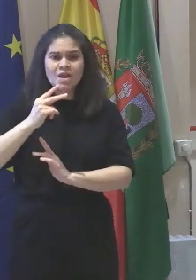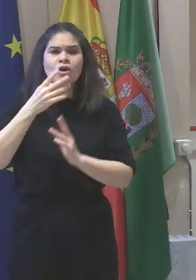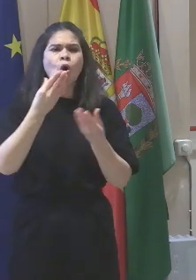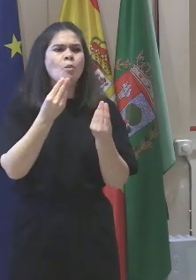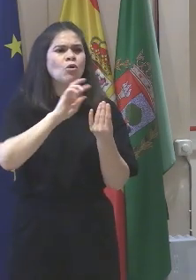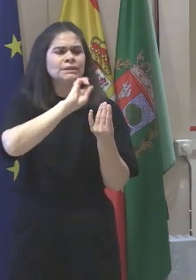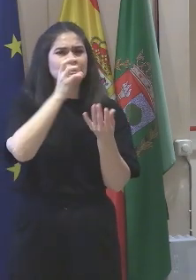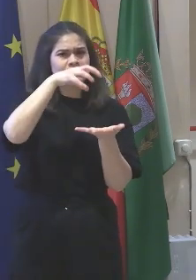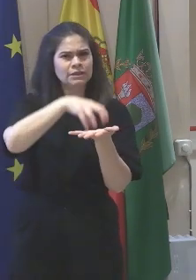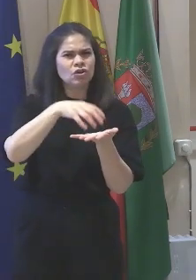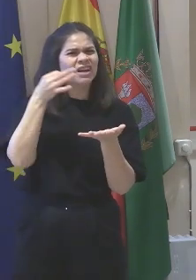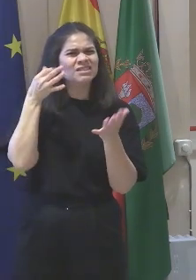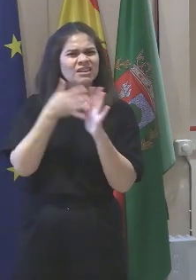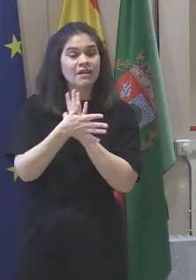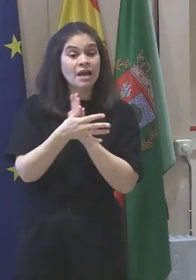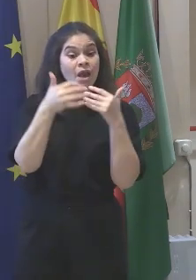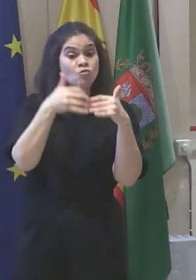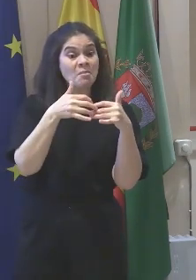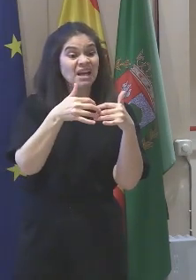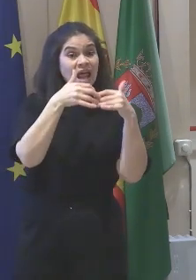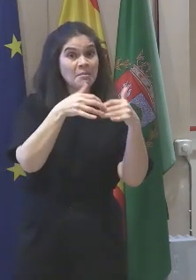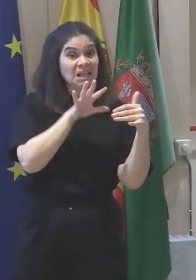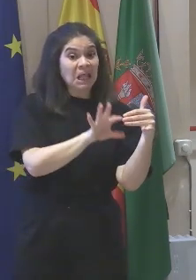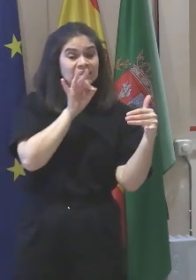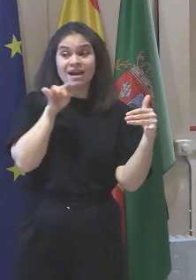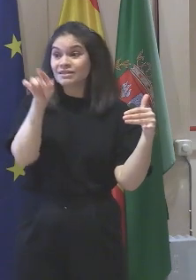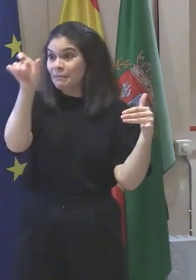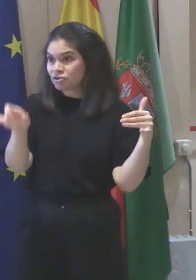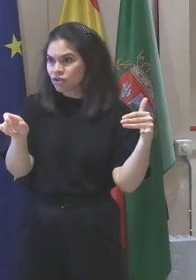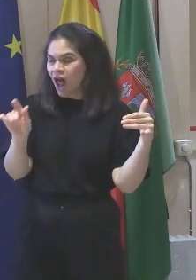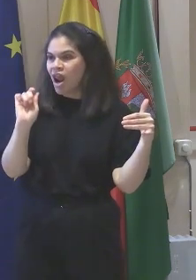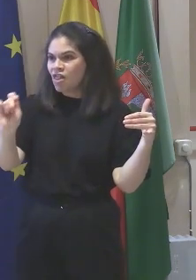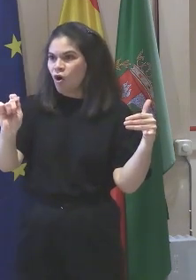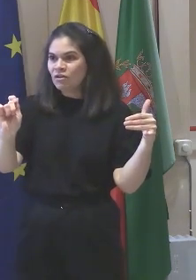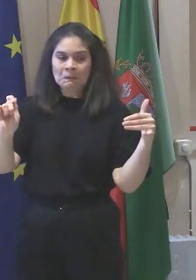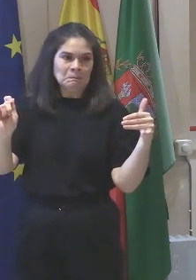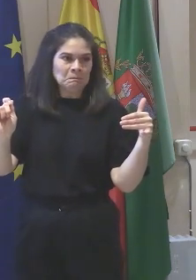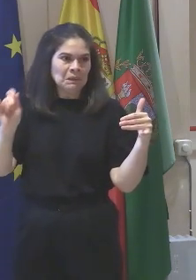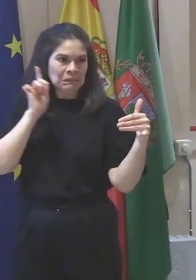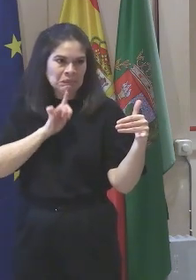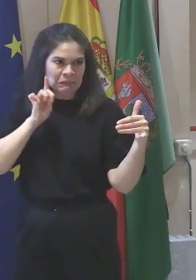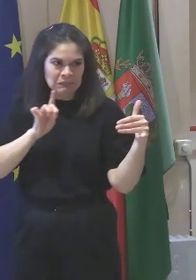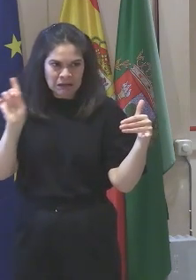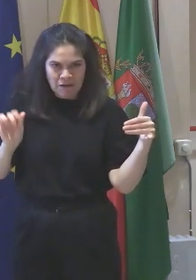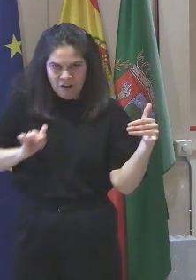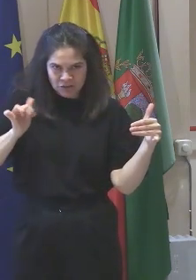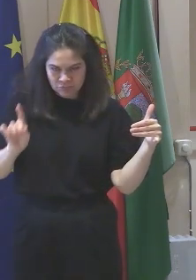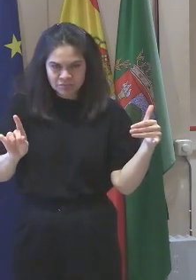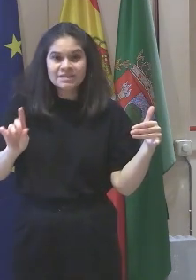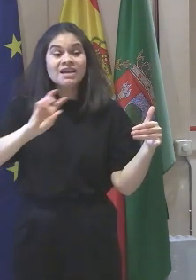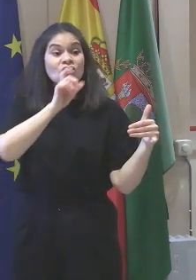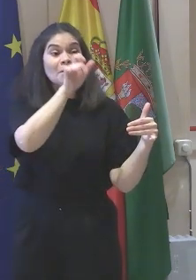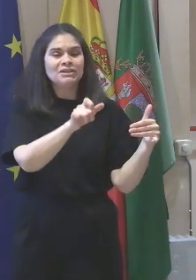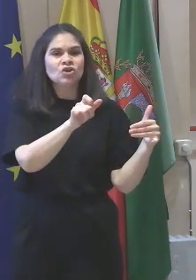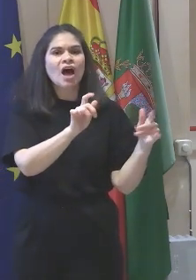Significa que una máquina decide aleatoriamente que a esta persona le voy a dar el placebo, que no le va a hacer nada, ni bien ni mal, y a esta persona